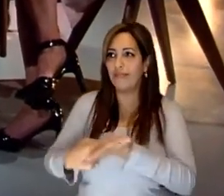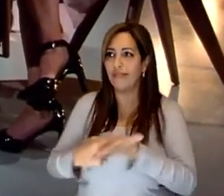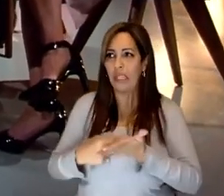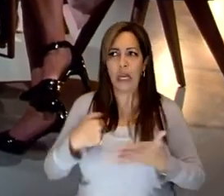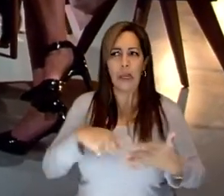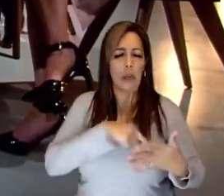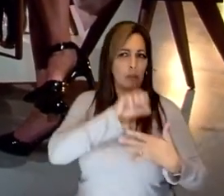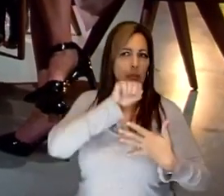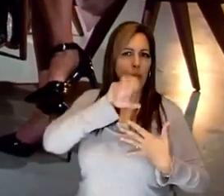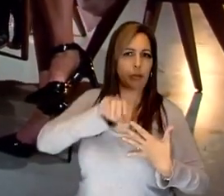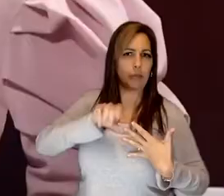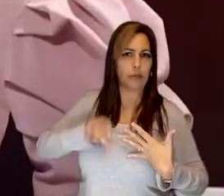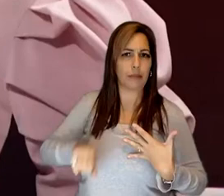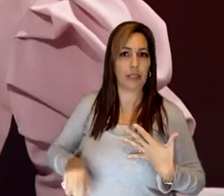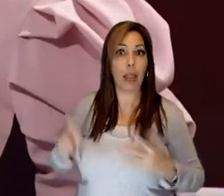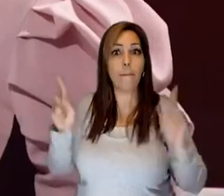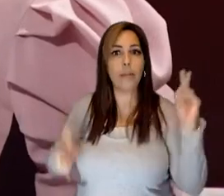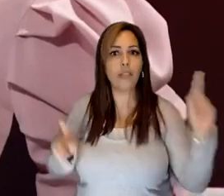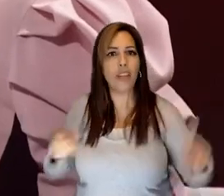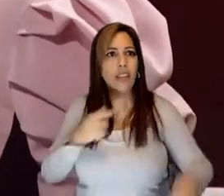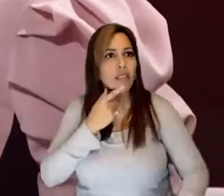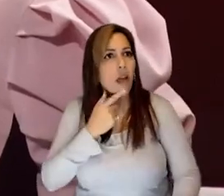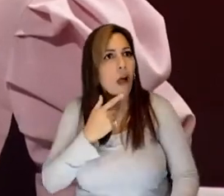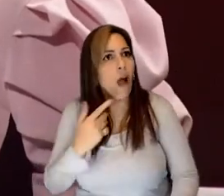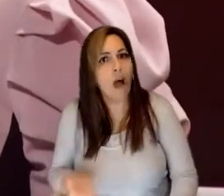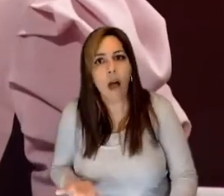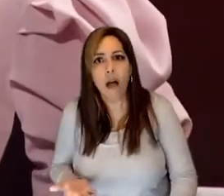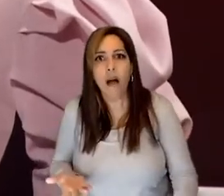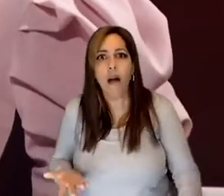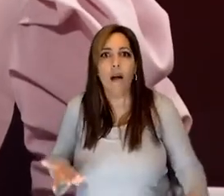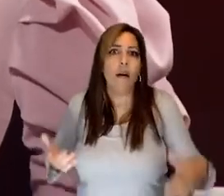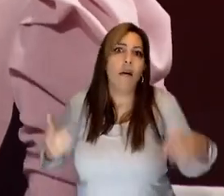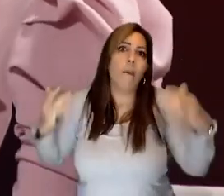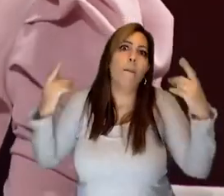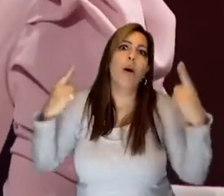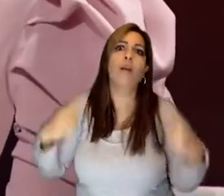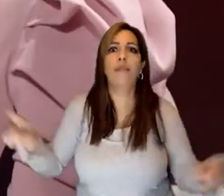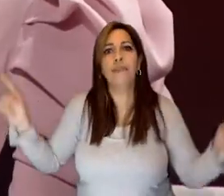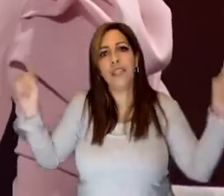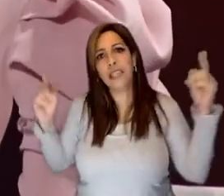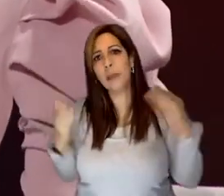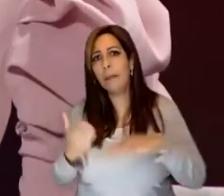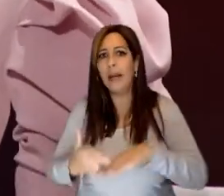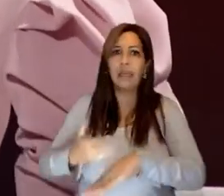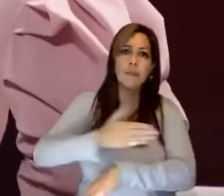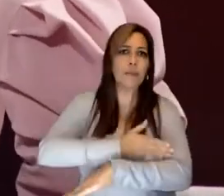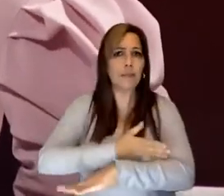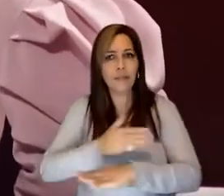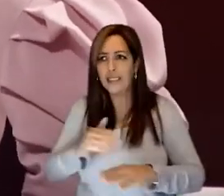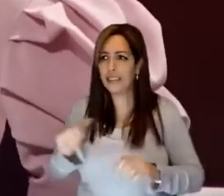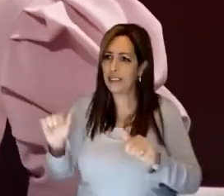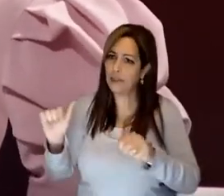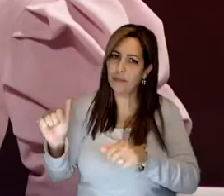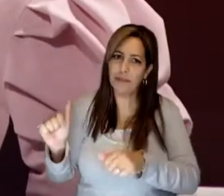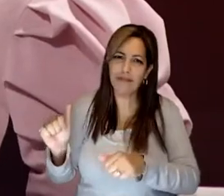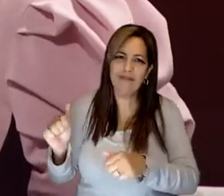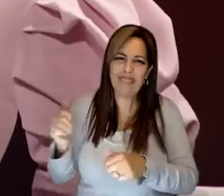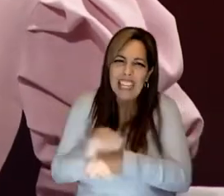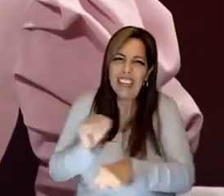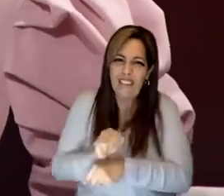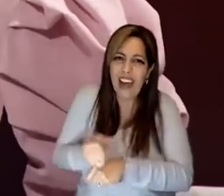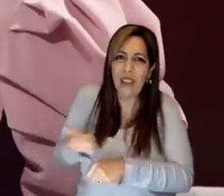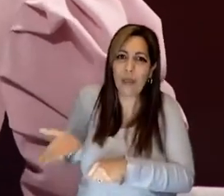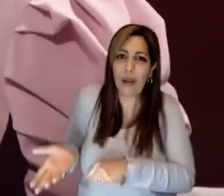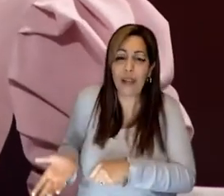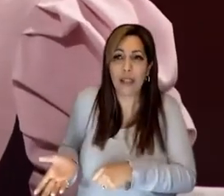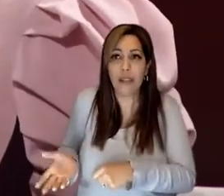los lugares que hemos mencionado, yo sé que nuestro público ahora mismo debe estar diciendo qué bueno que van a estar mejorando estas áreas y qué bueno porque en